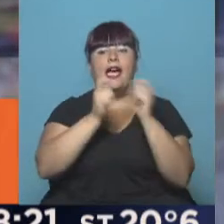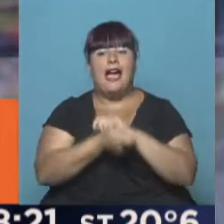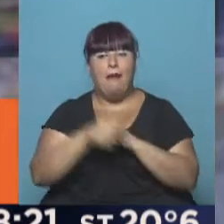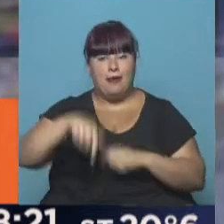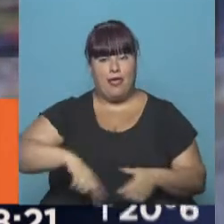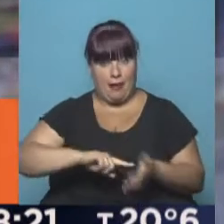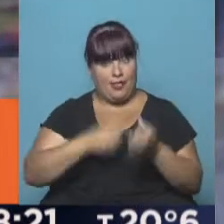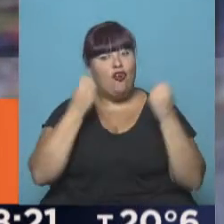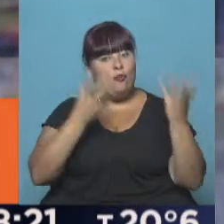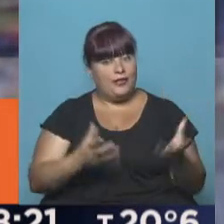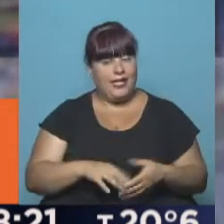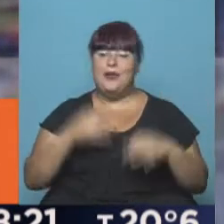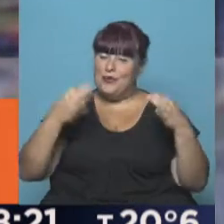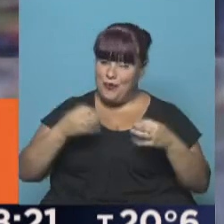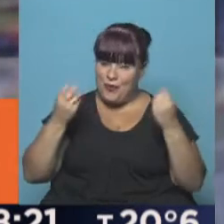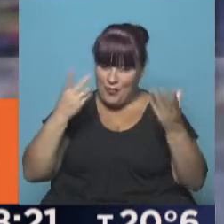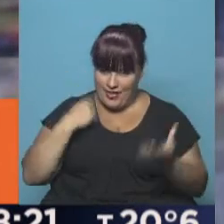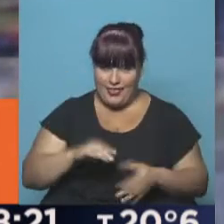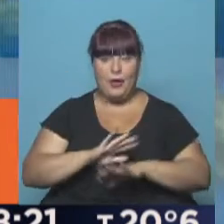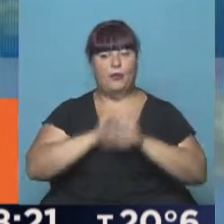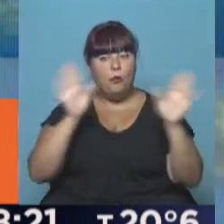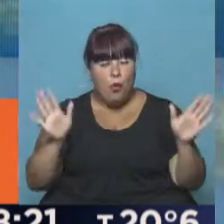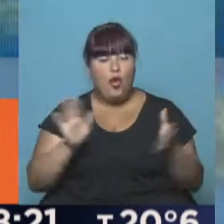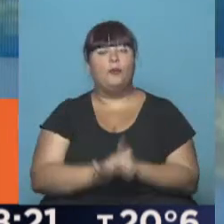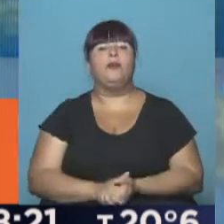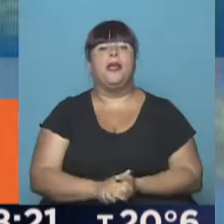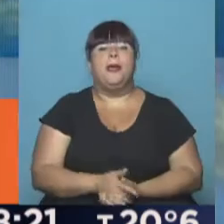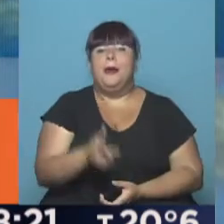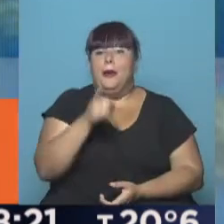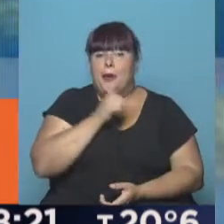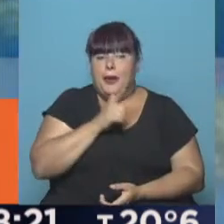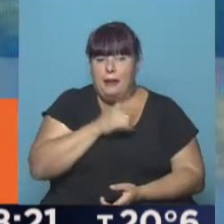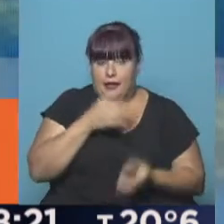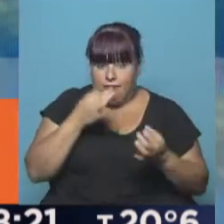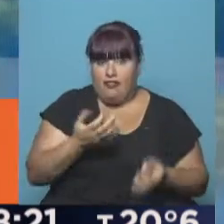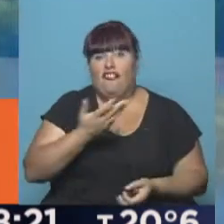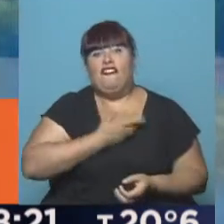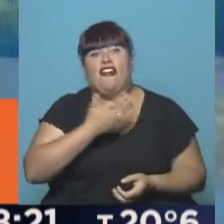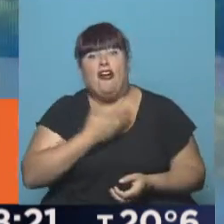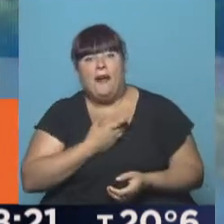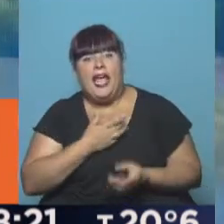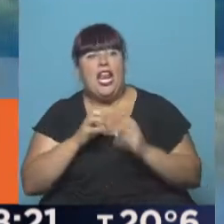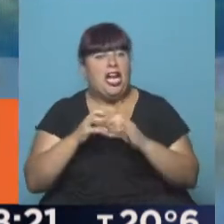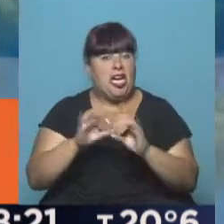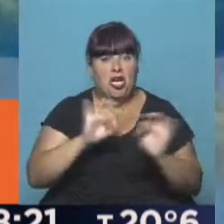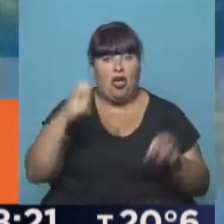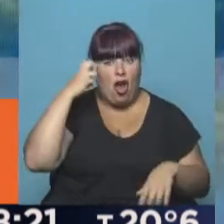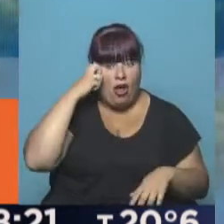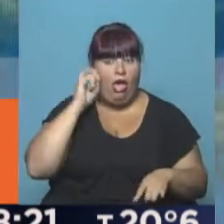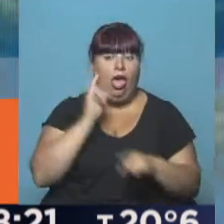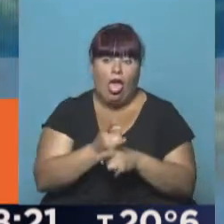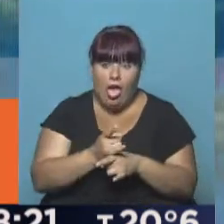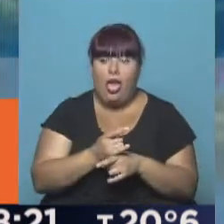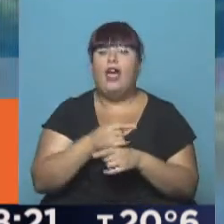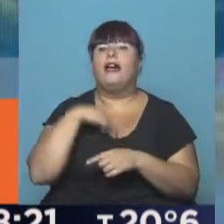aquí por la ciudad que nos aires cómo le va muy bien buen día bueno parecía que iba a ser un febrero sin tratamientos parlamentarios pero